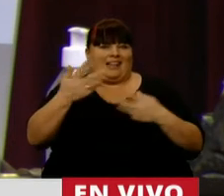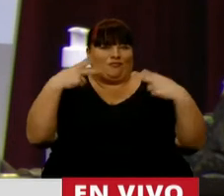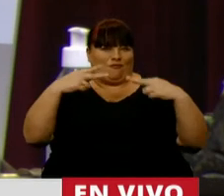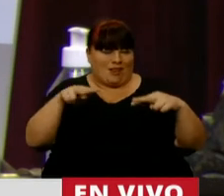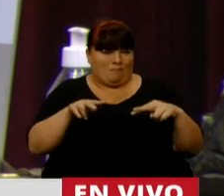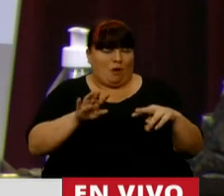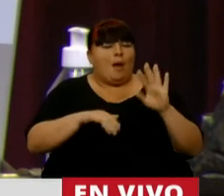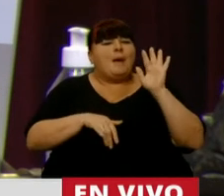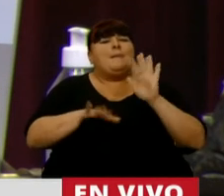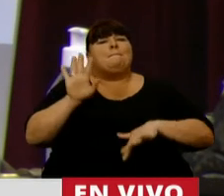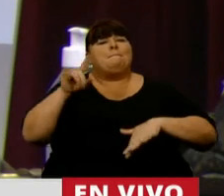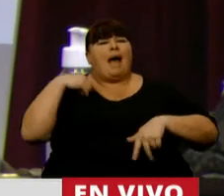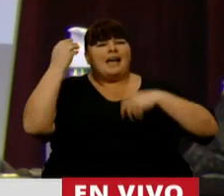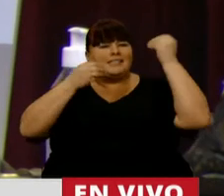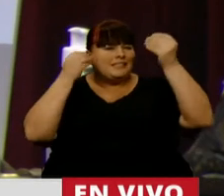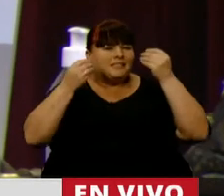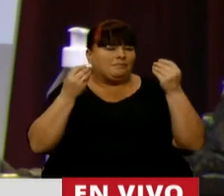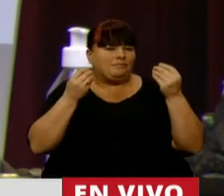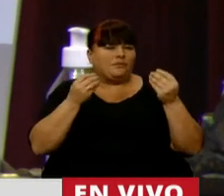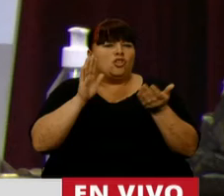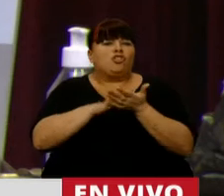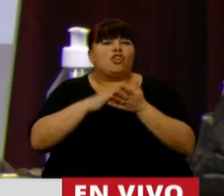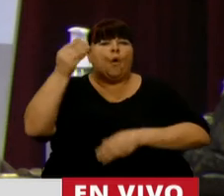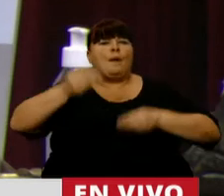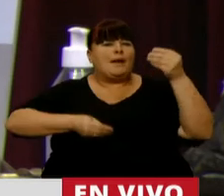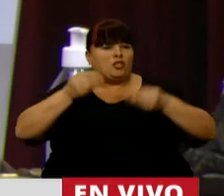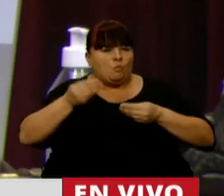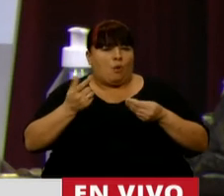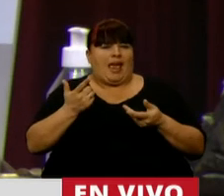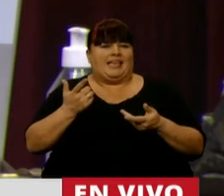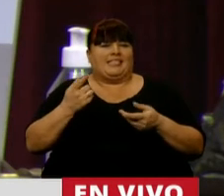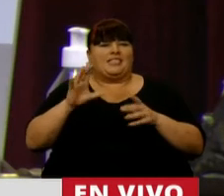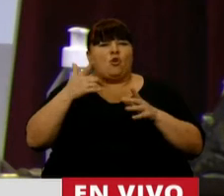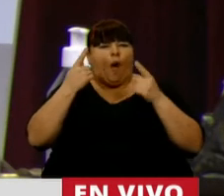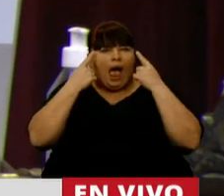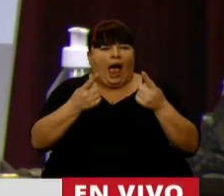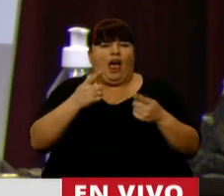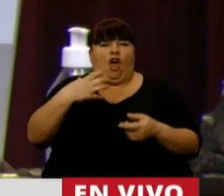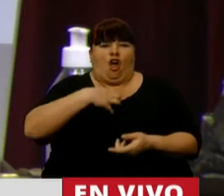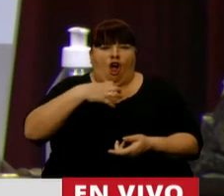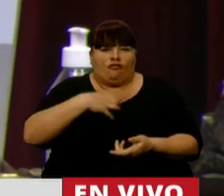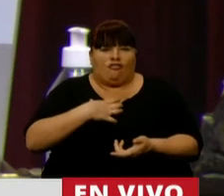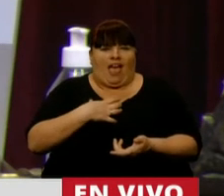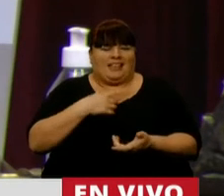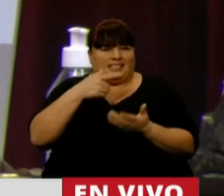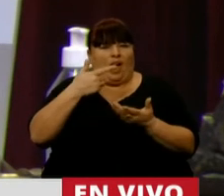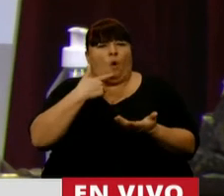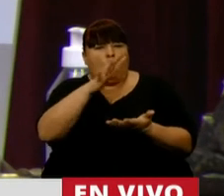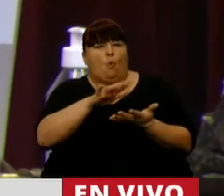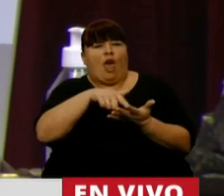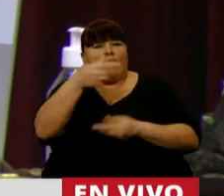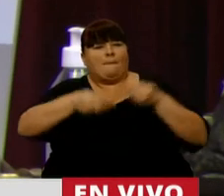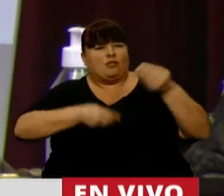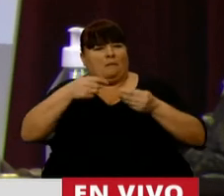Pero lo más preocupante de un presupuesto, de la falta de credibilidad y de confianza que nos trae esta discusión